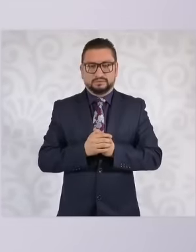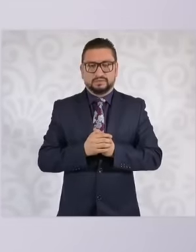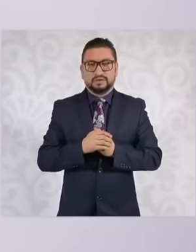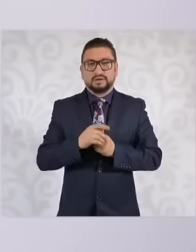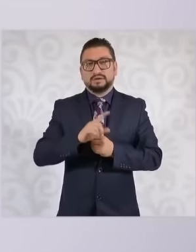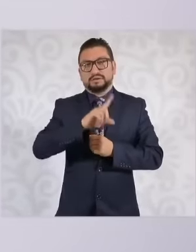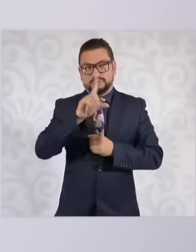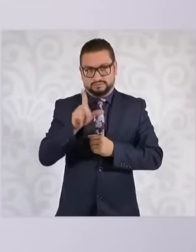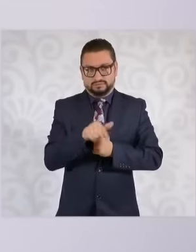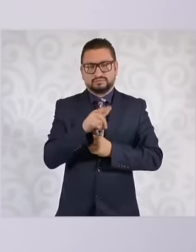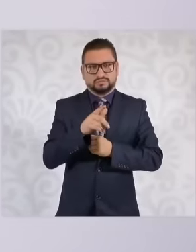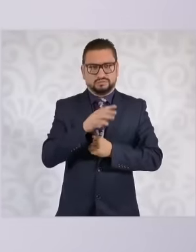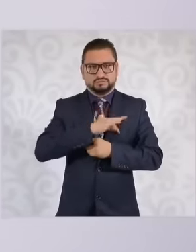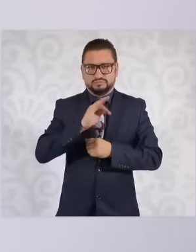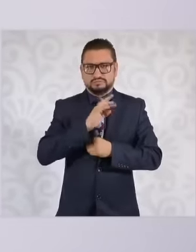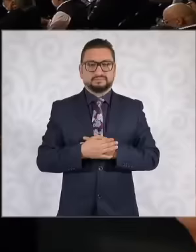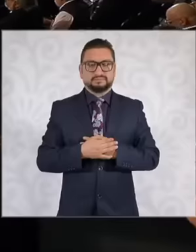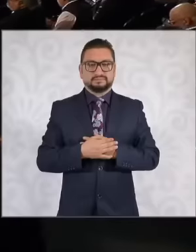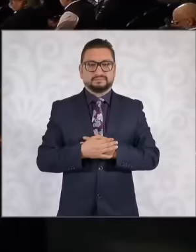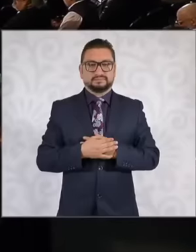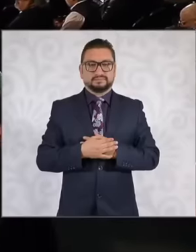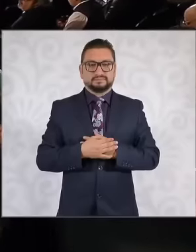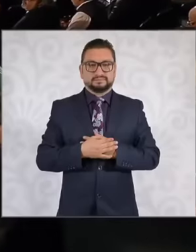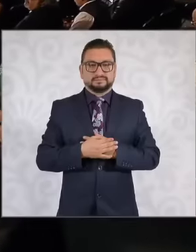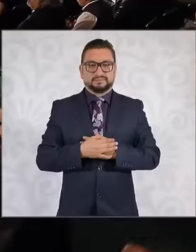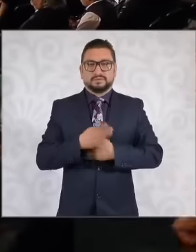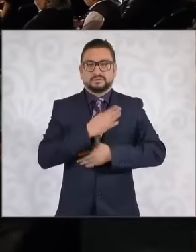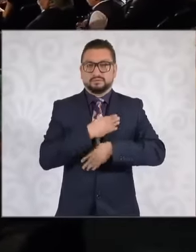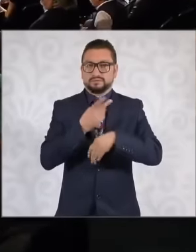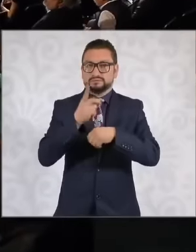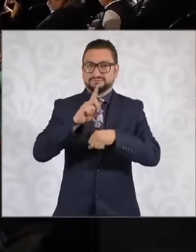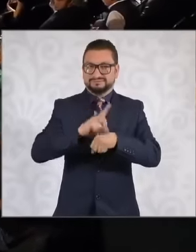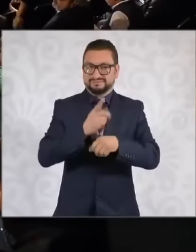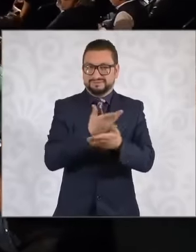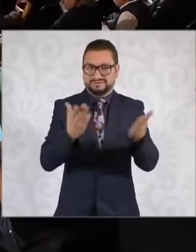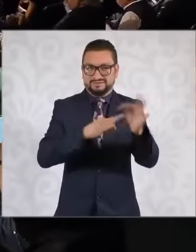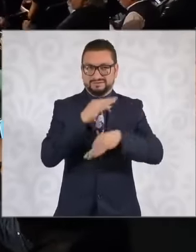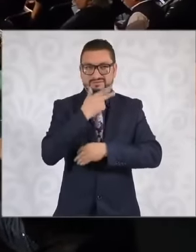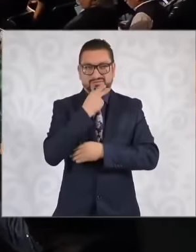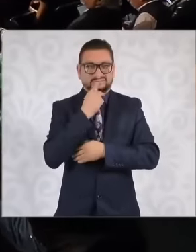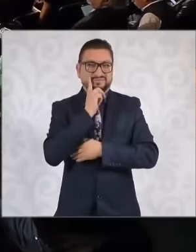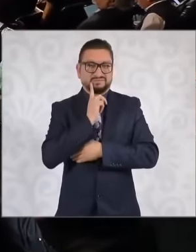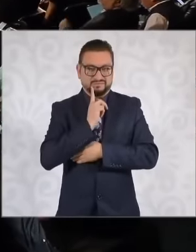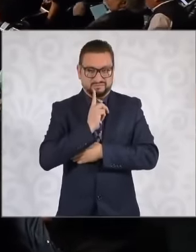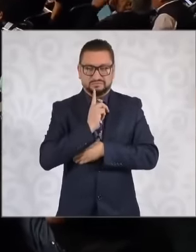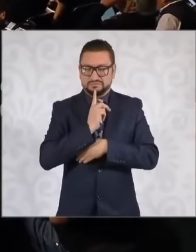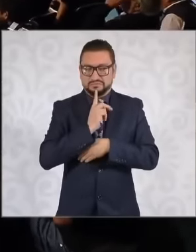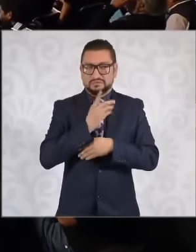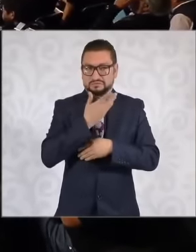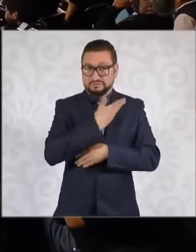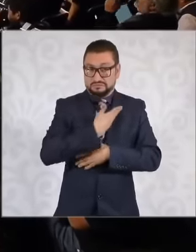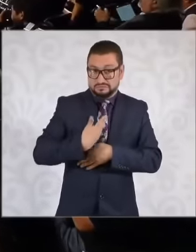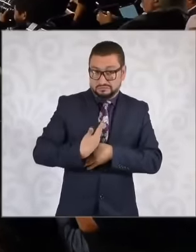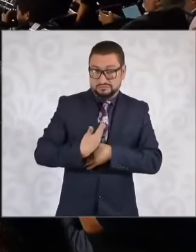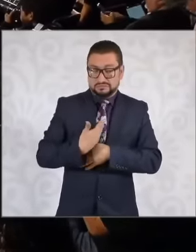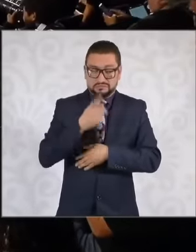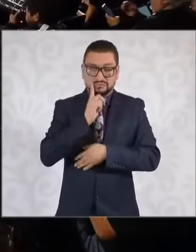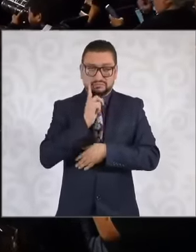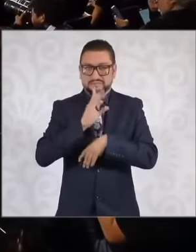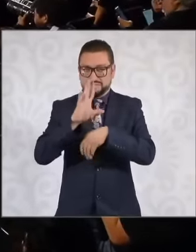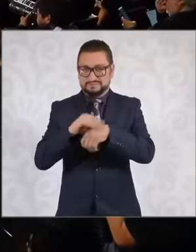después contestaríamos sus preguntas. Buenos días a todas y todos, con su permiso, señora presidenta.